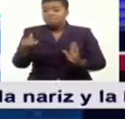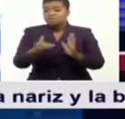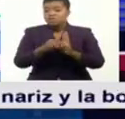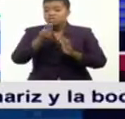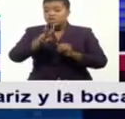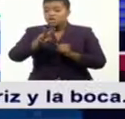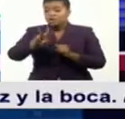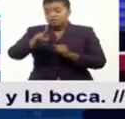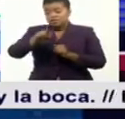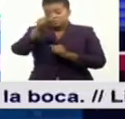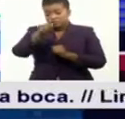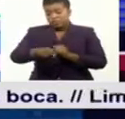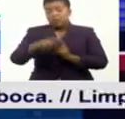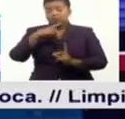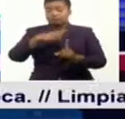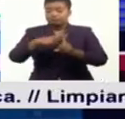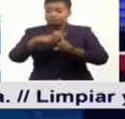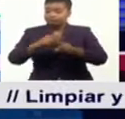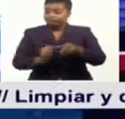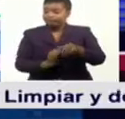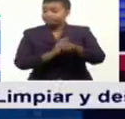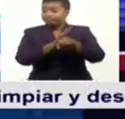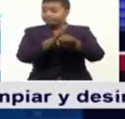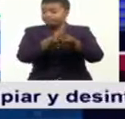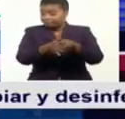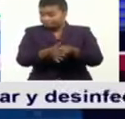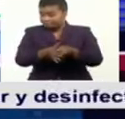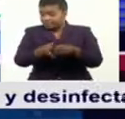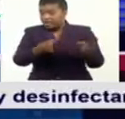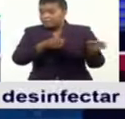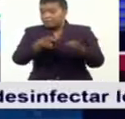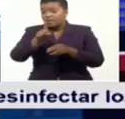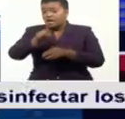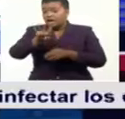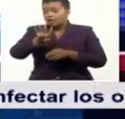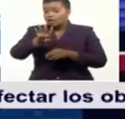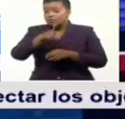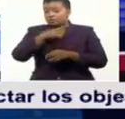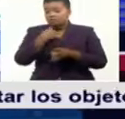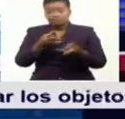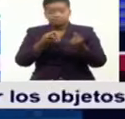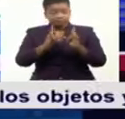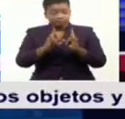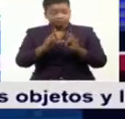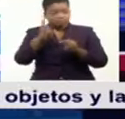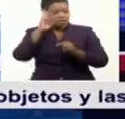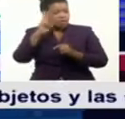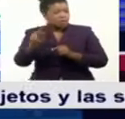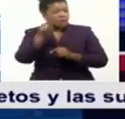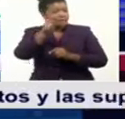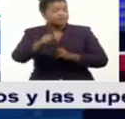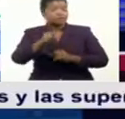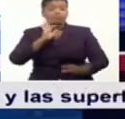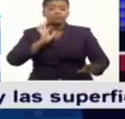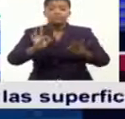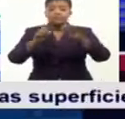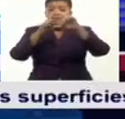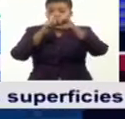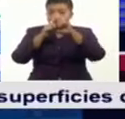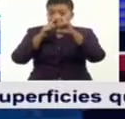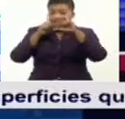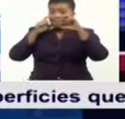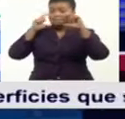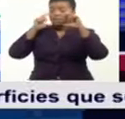1.221 casos positivos a la COVID-19 y 14 fallecidos. Recuerde incorporarse a este